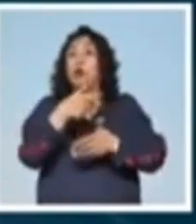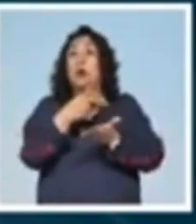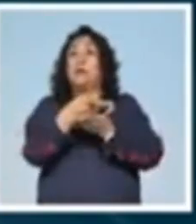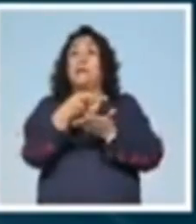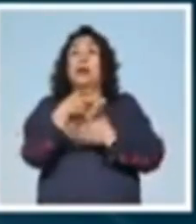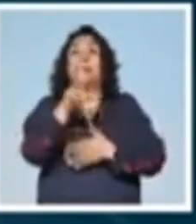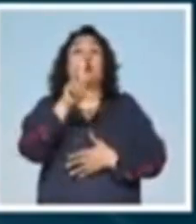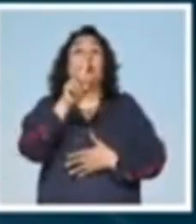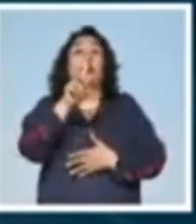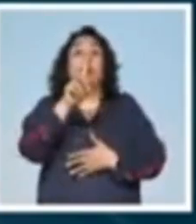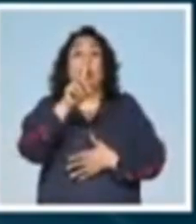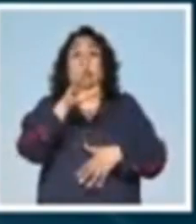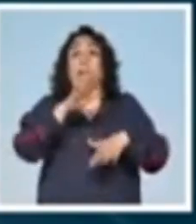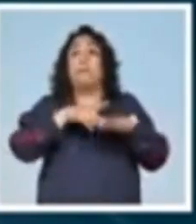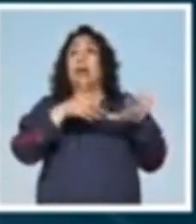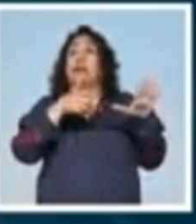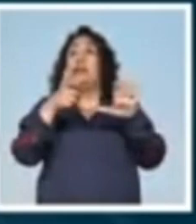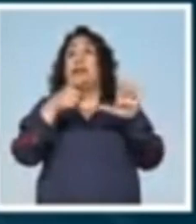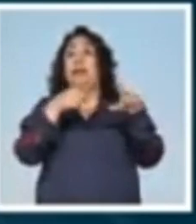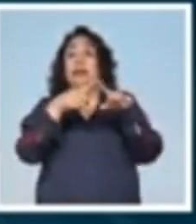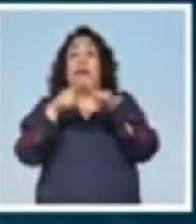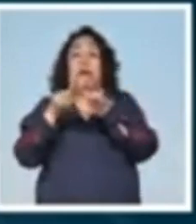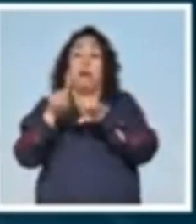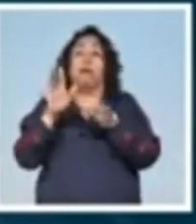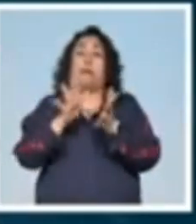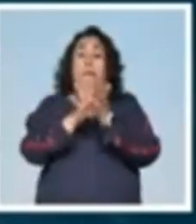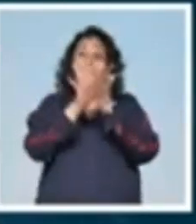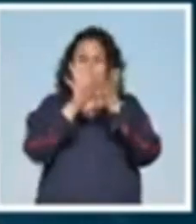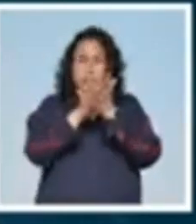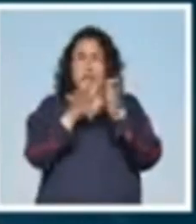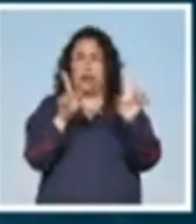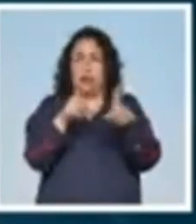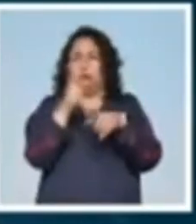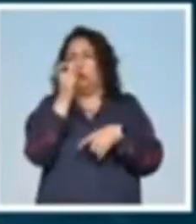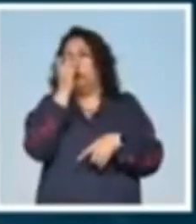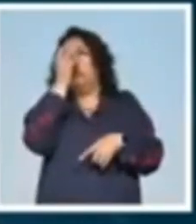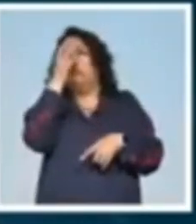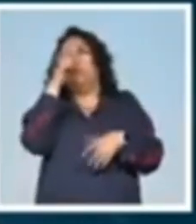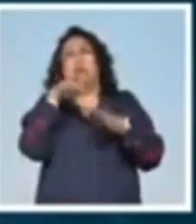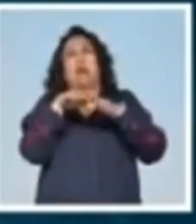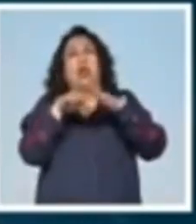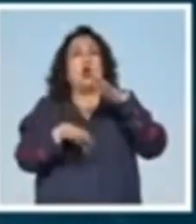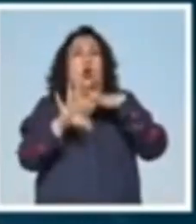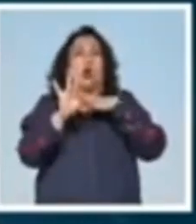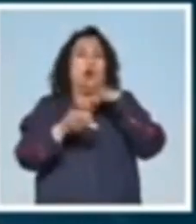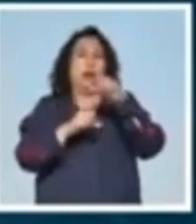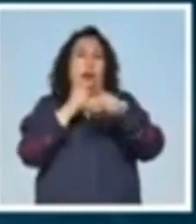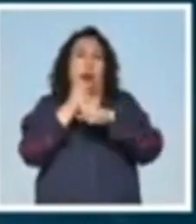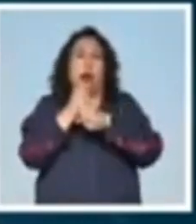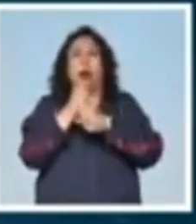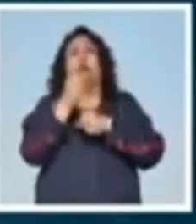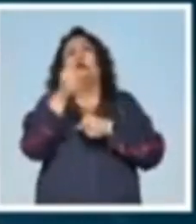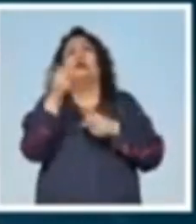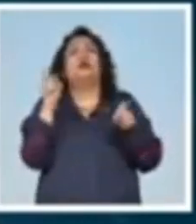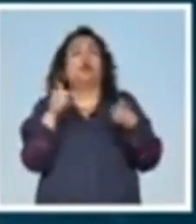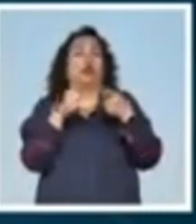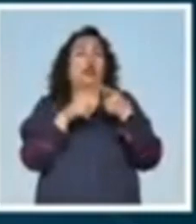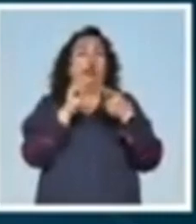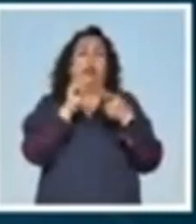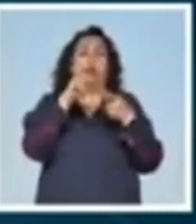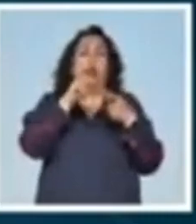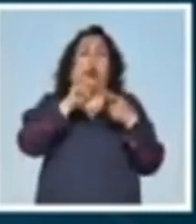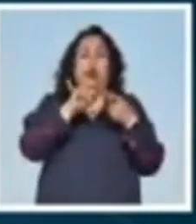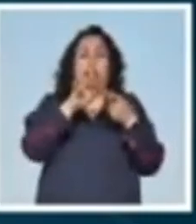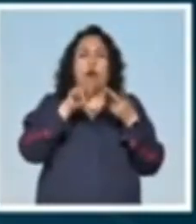30 composiciones de más de 600 piezas que han participado, de compositores menores de 40 años en ritmos como son